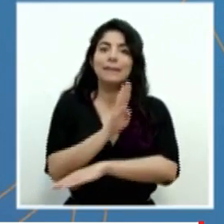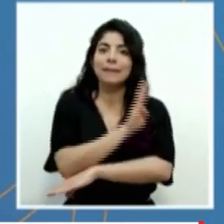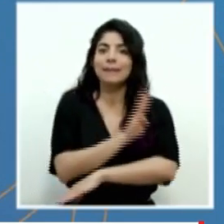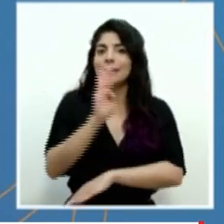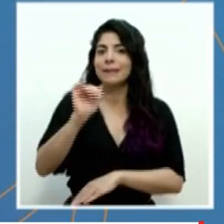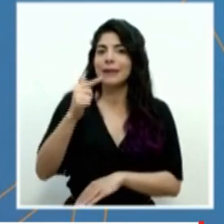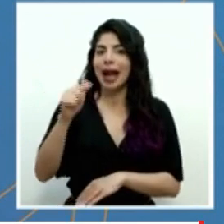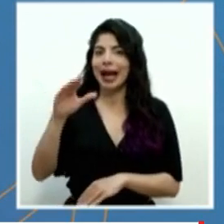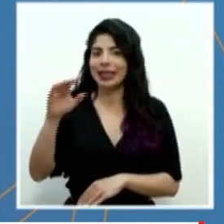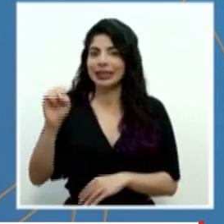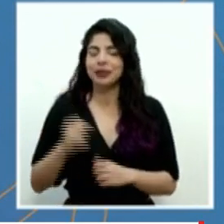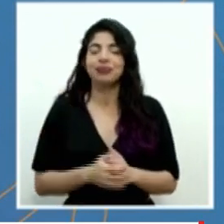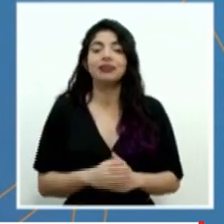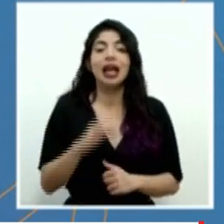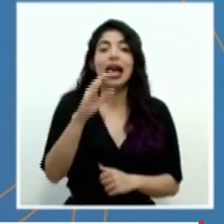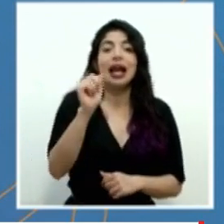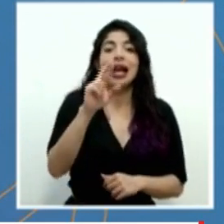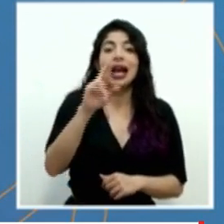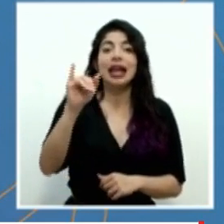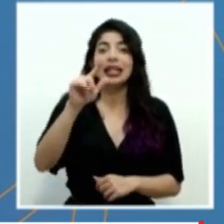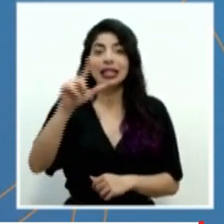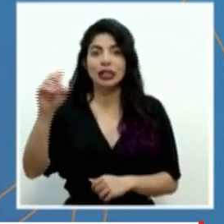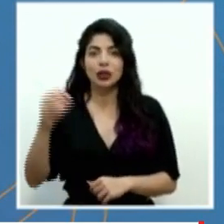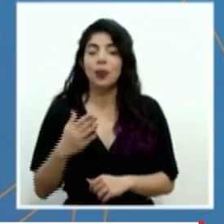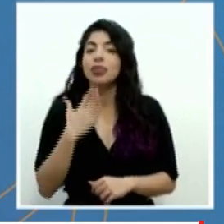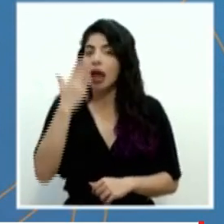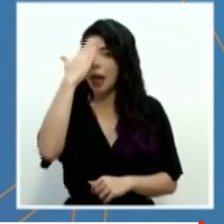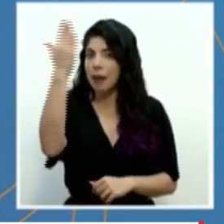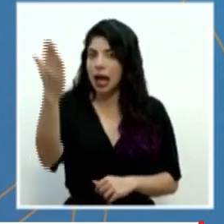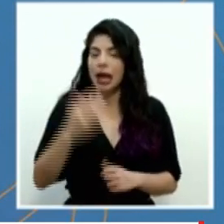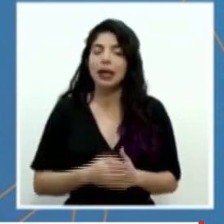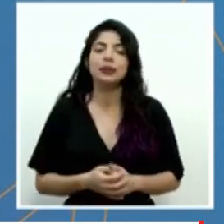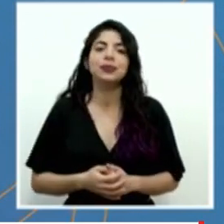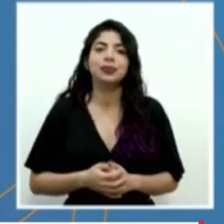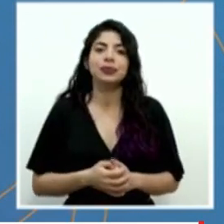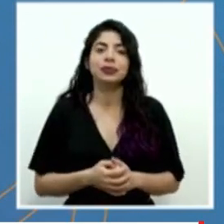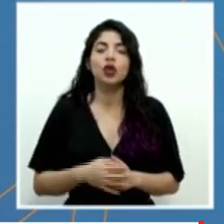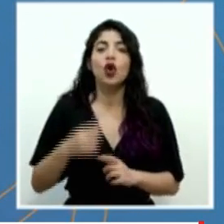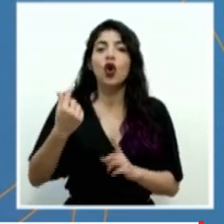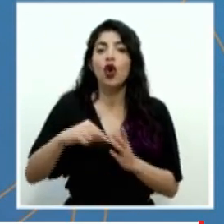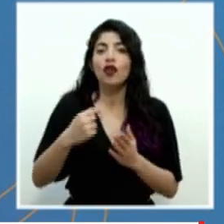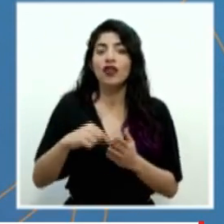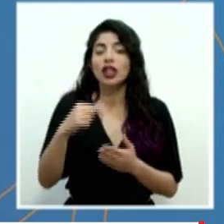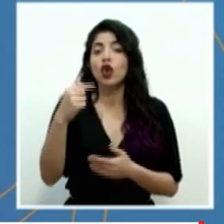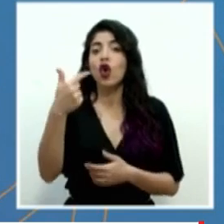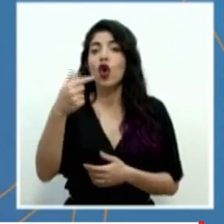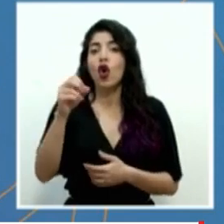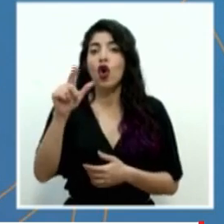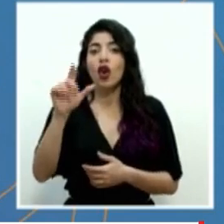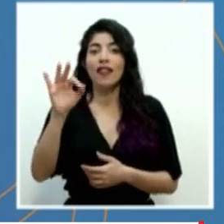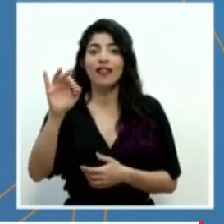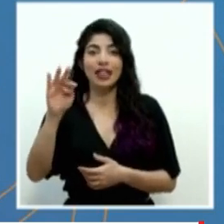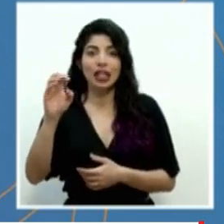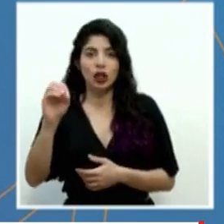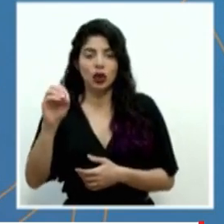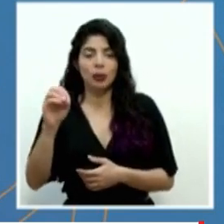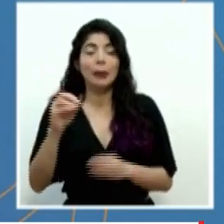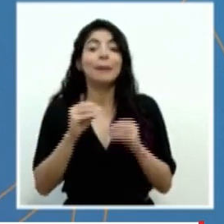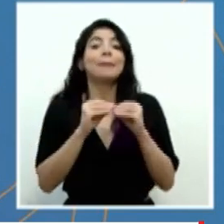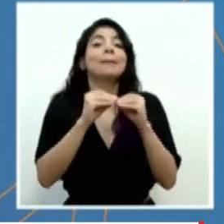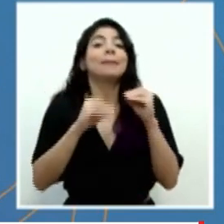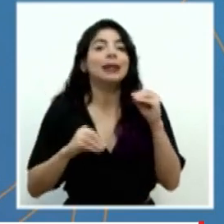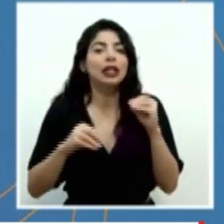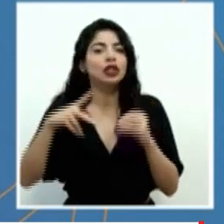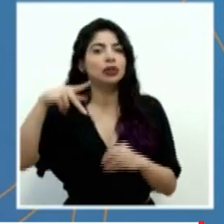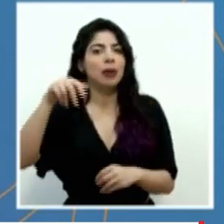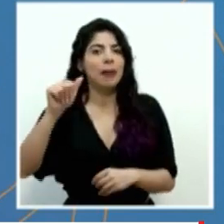Bagaces, Carrillo, Talamanca y Golfito, exceptuando el distrito